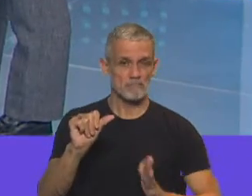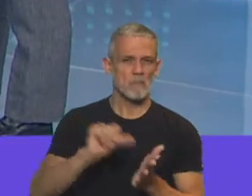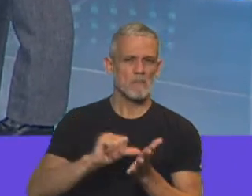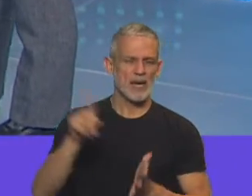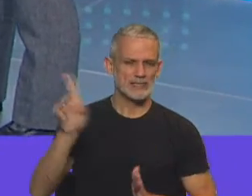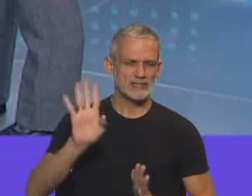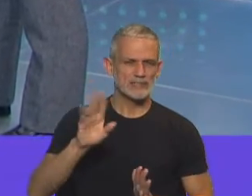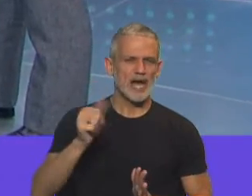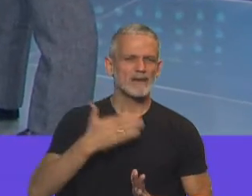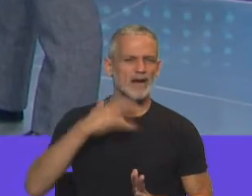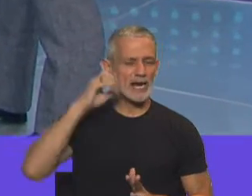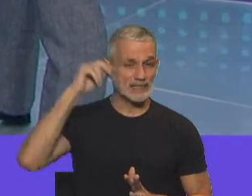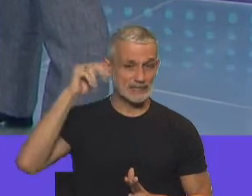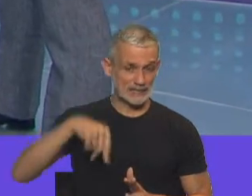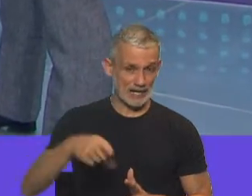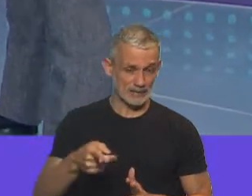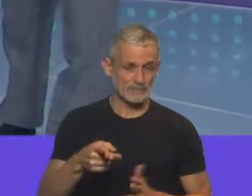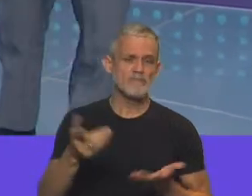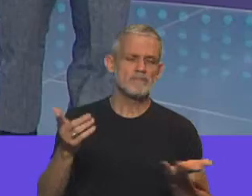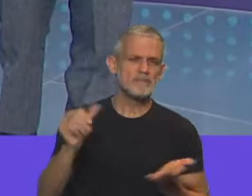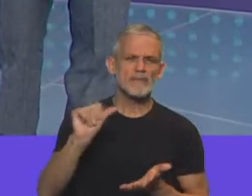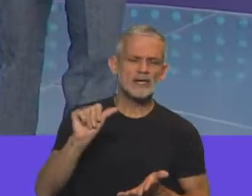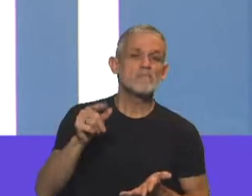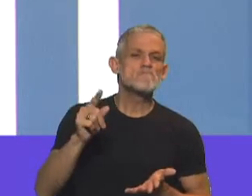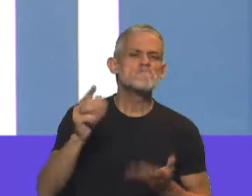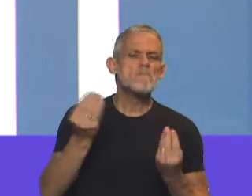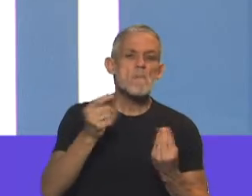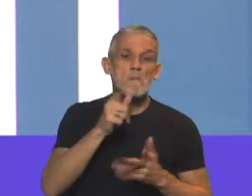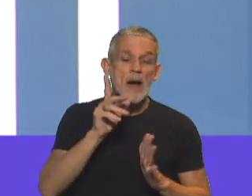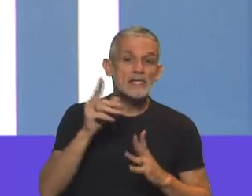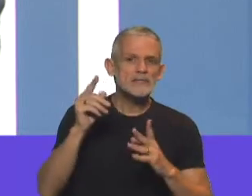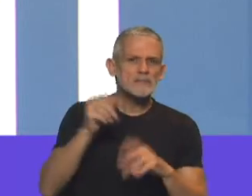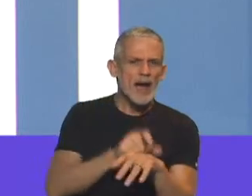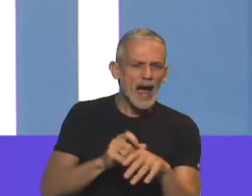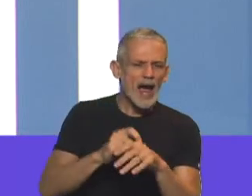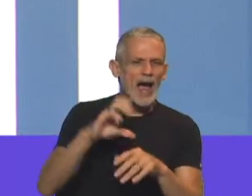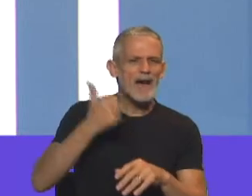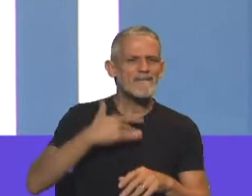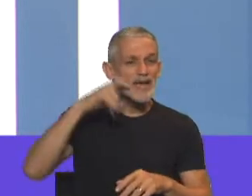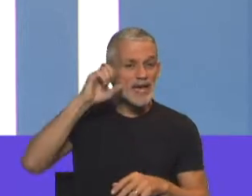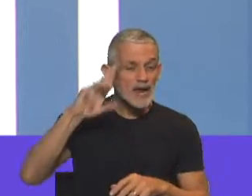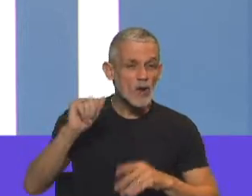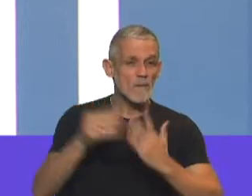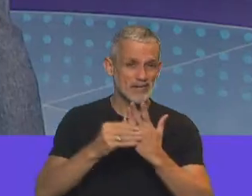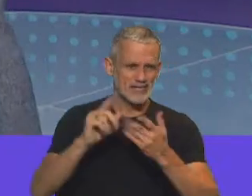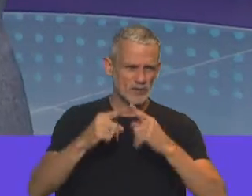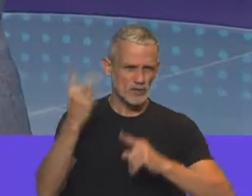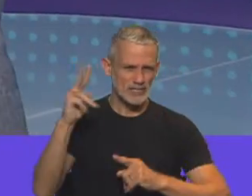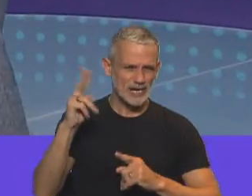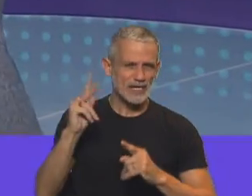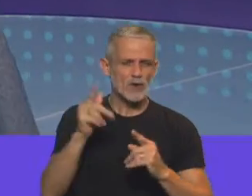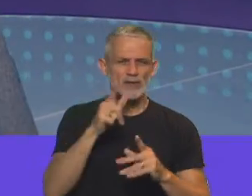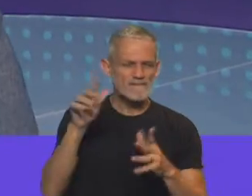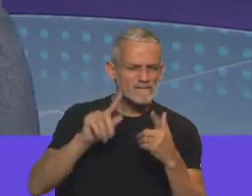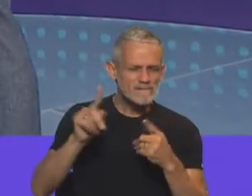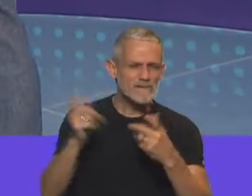ayer trascendió que el propio cafiero estaría haciendo gestiones para una reunión esta zona virtual la última que